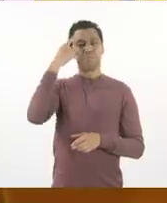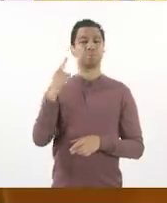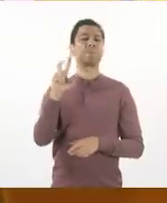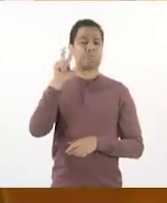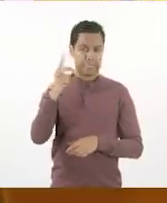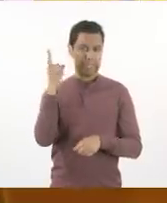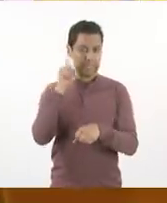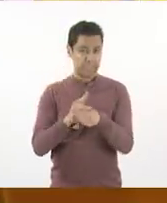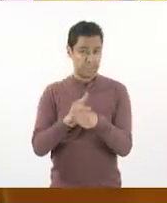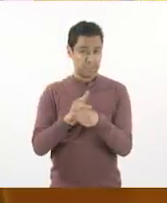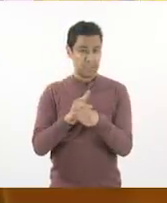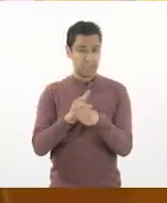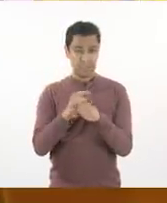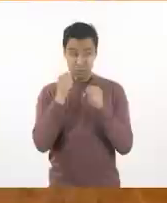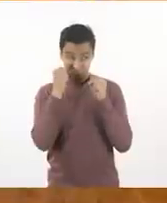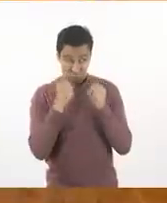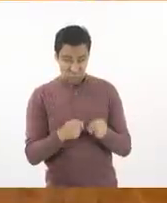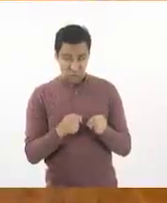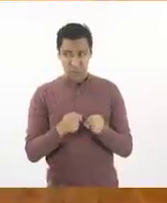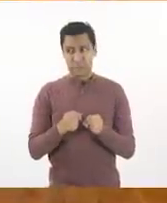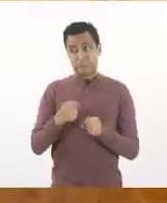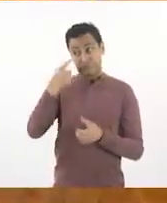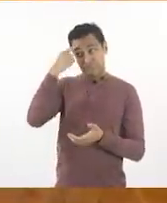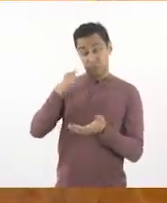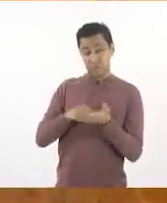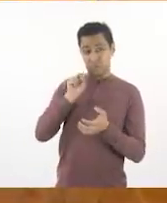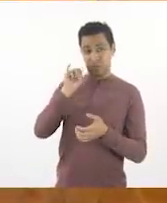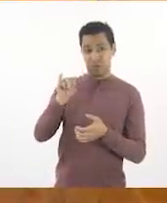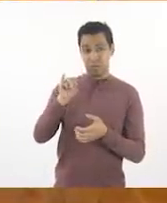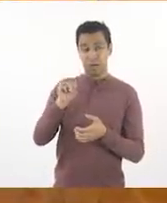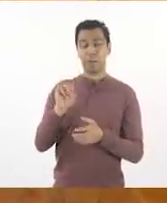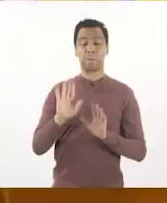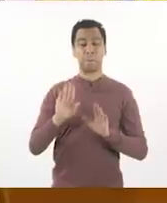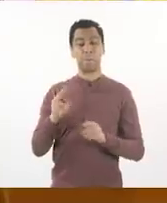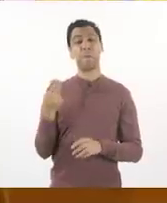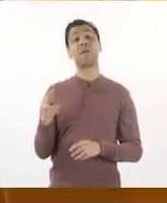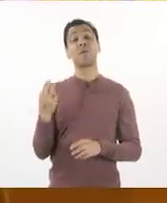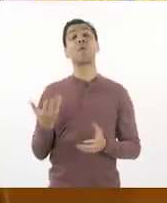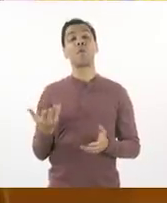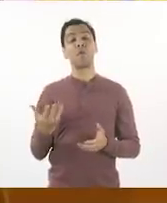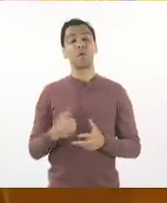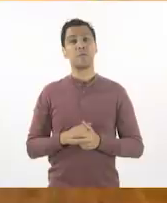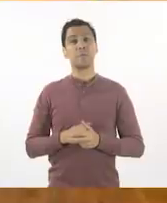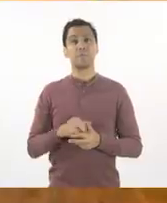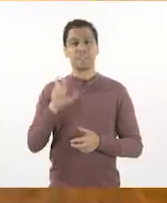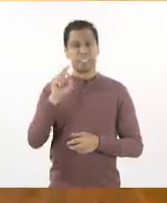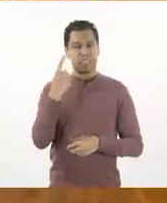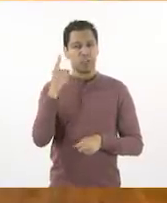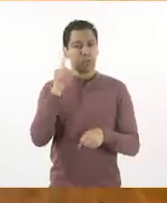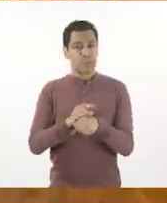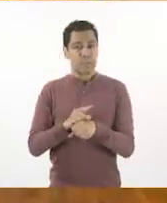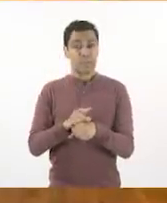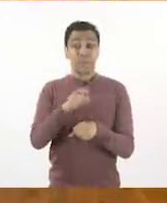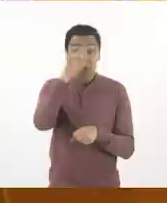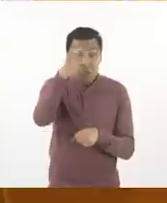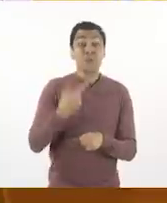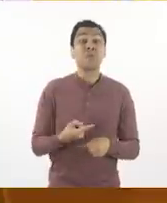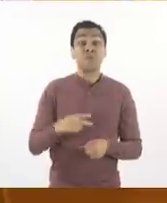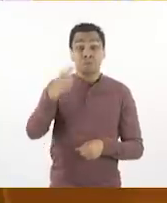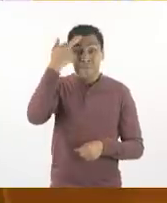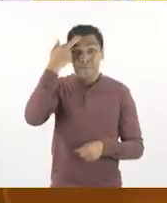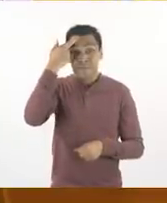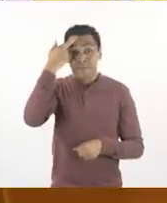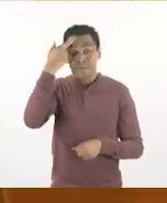¿30 días, seguro? Sí, sí, creo que sí. ¿Y mayo? Mayo tenía 31 días. ¿Y ustedes, niños y niñas,